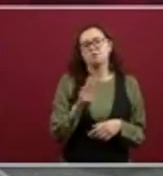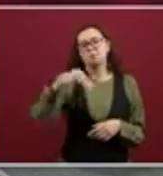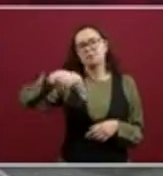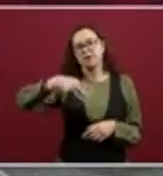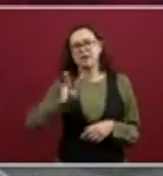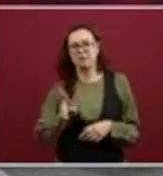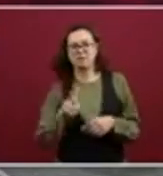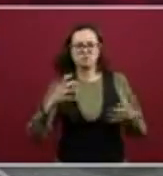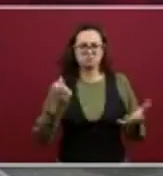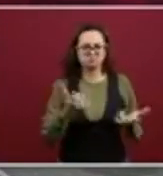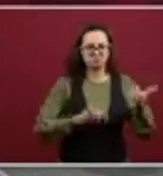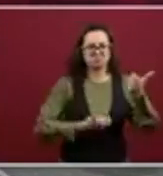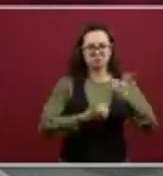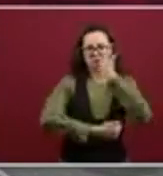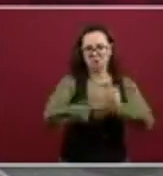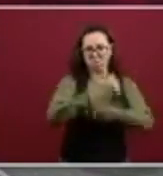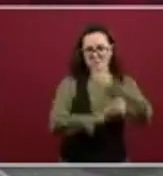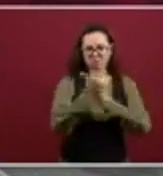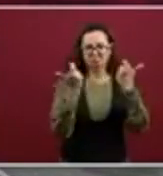y cotizaciones.